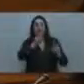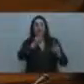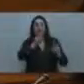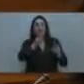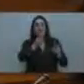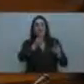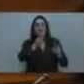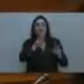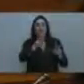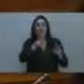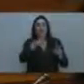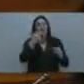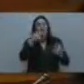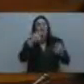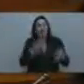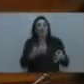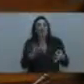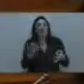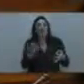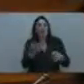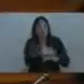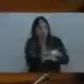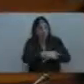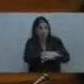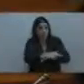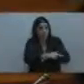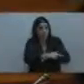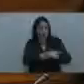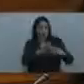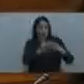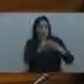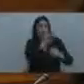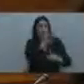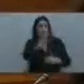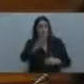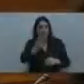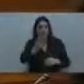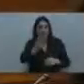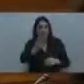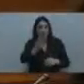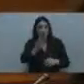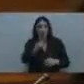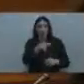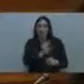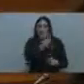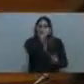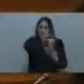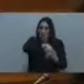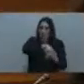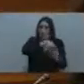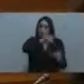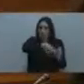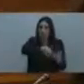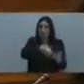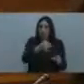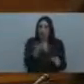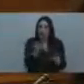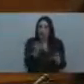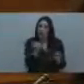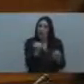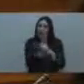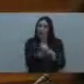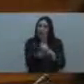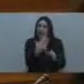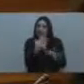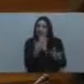realidad tendría que estar el Gobierno del Partido Popular en su momento, y en funciones también hay que trabajar, señor Medina,